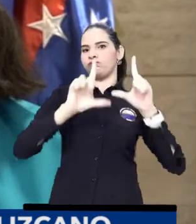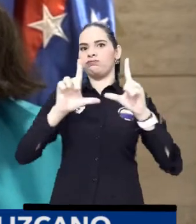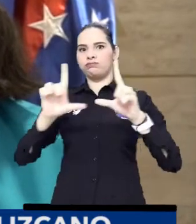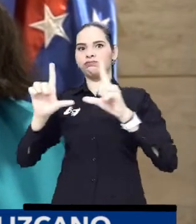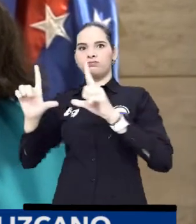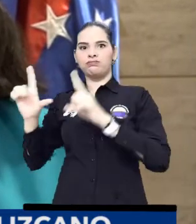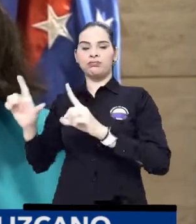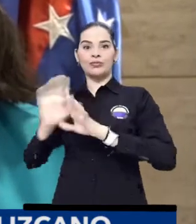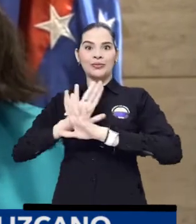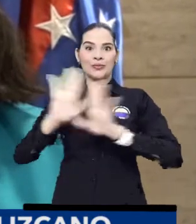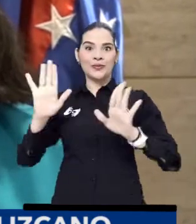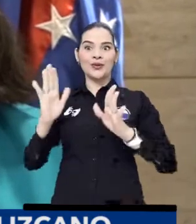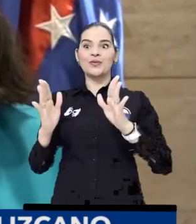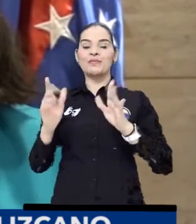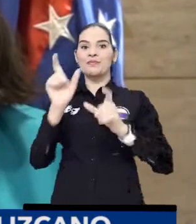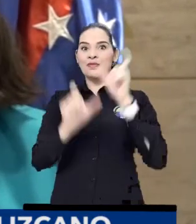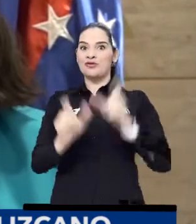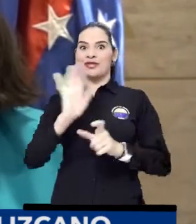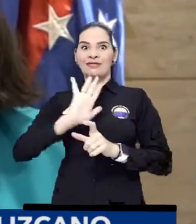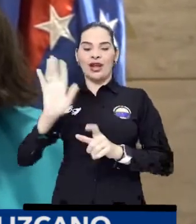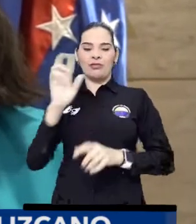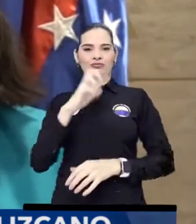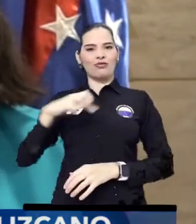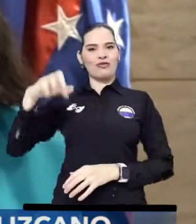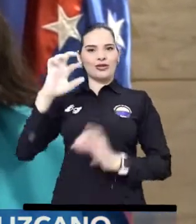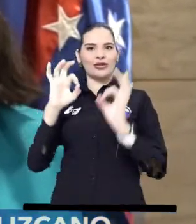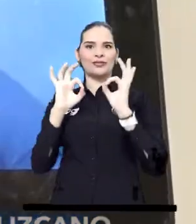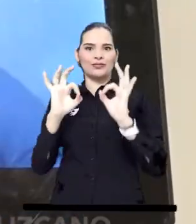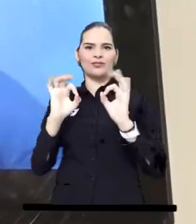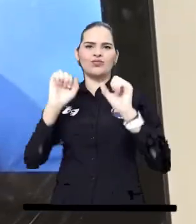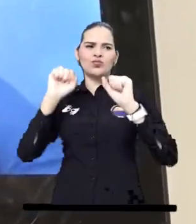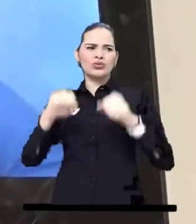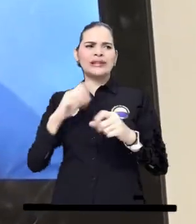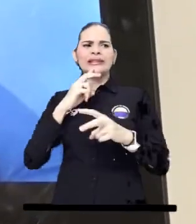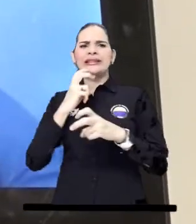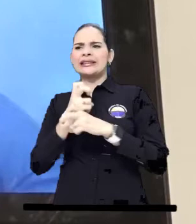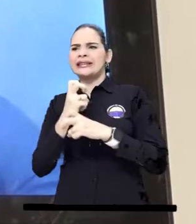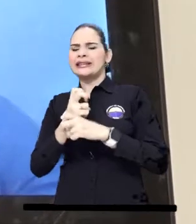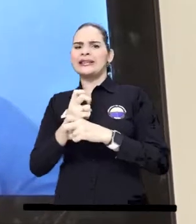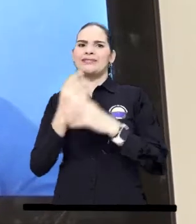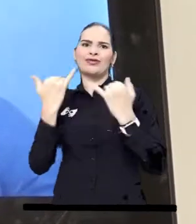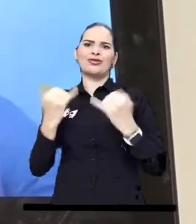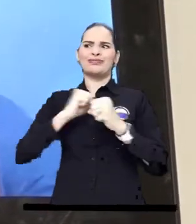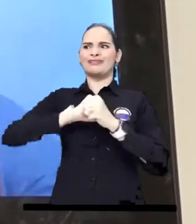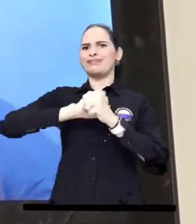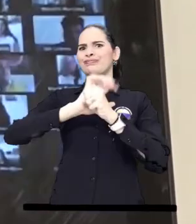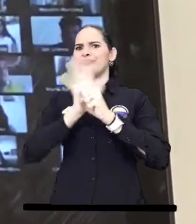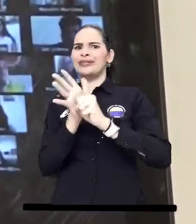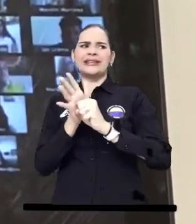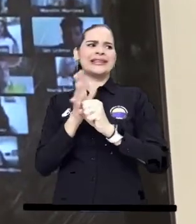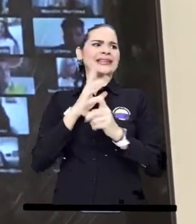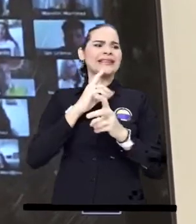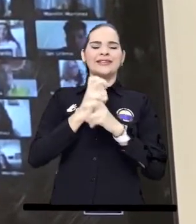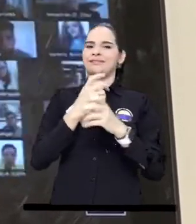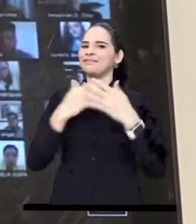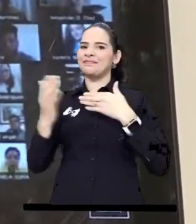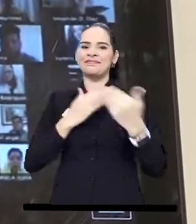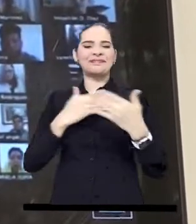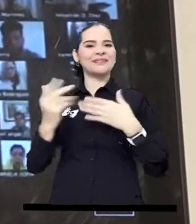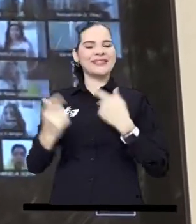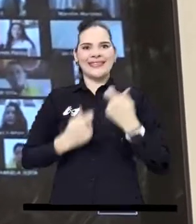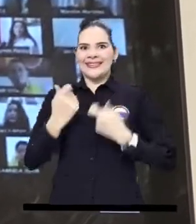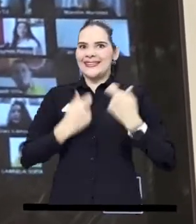virtuales nuevos profesionales para la sociedad y demostrar que en medio de situaciones adversas como esta pandemia generada por el COVID,